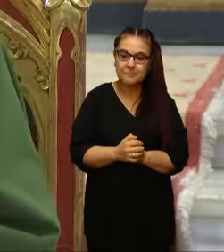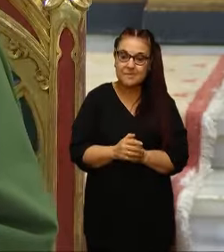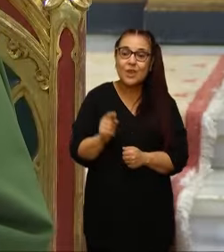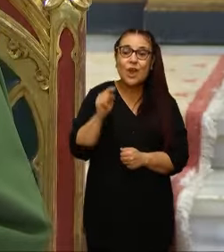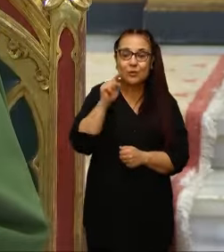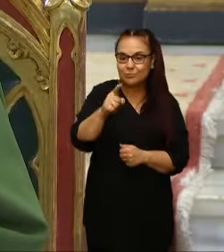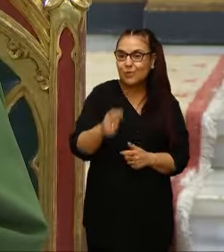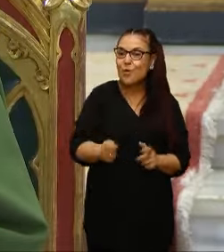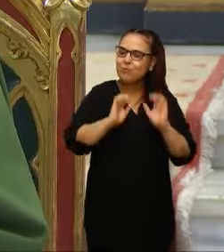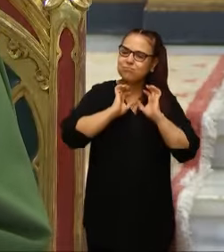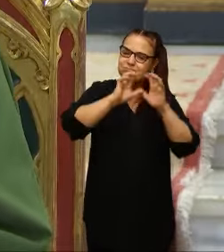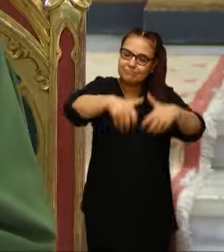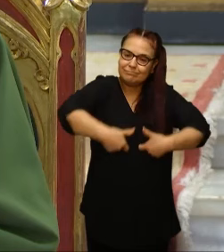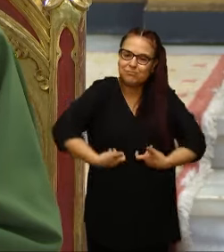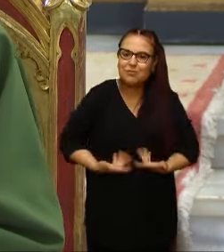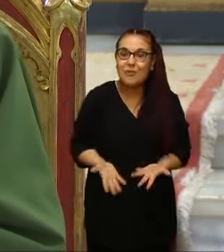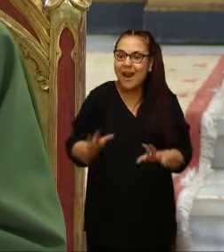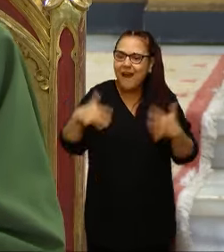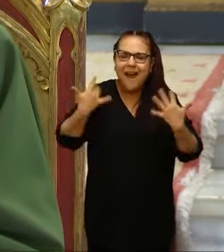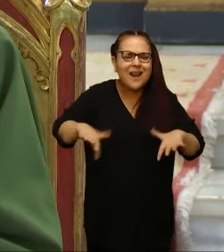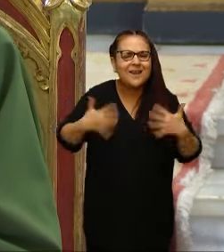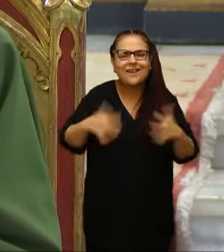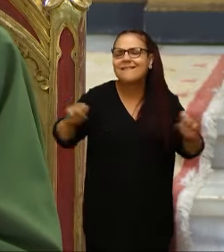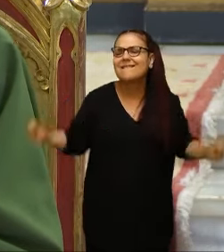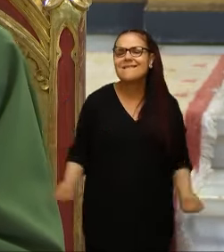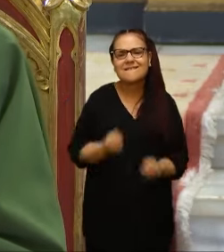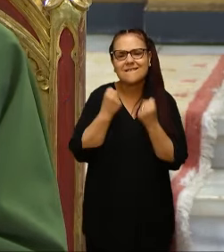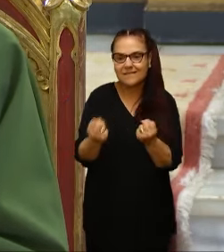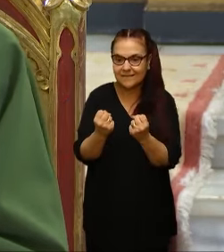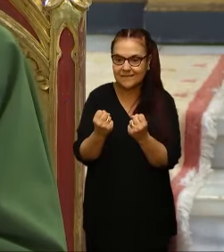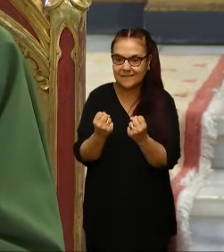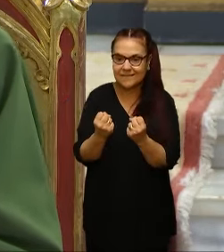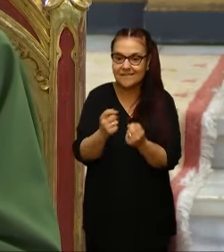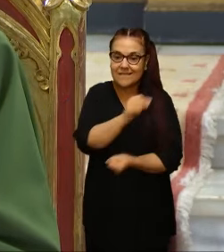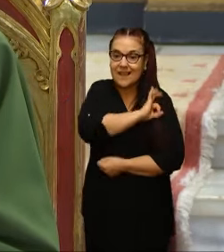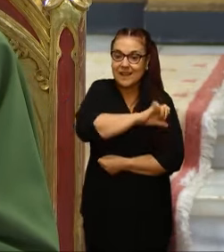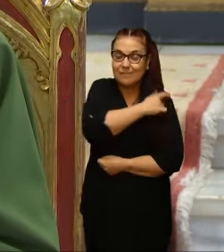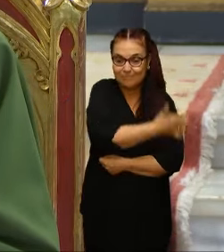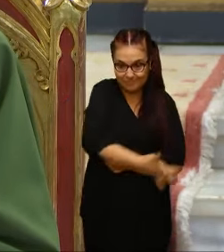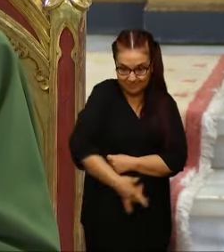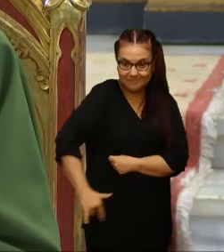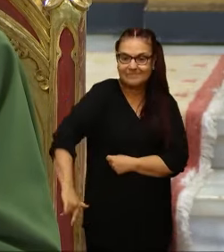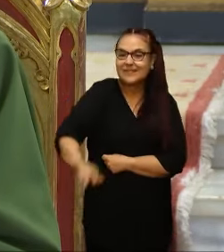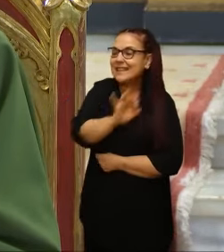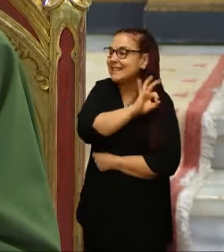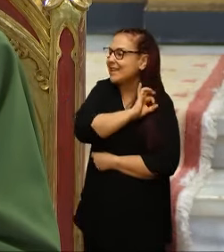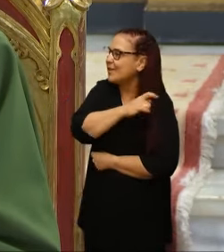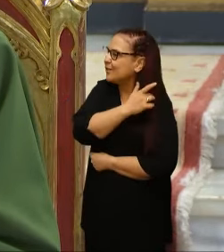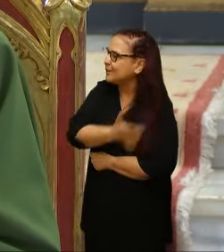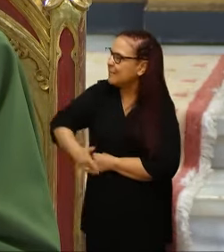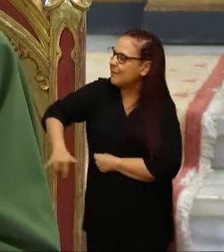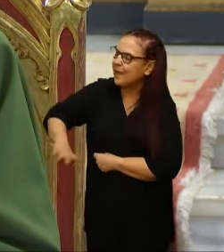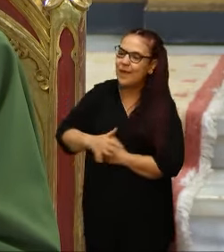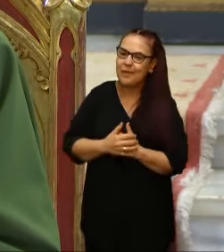Tú que nos devuelves la alegría de la salvación, Señor, ten piedad.